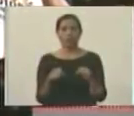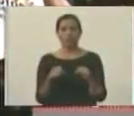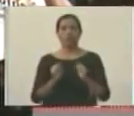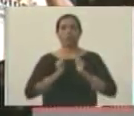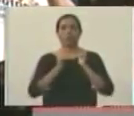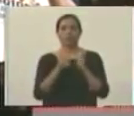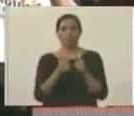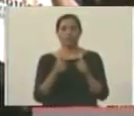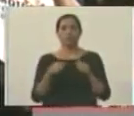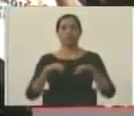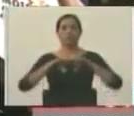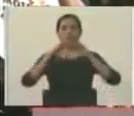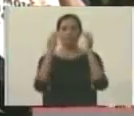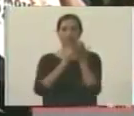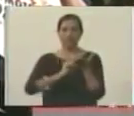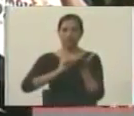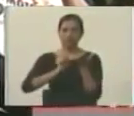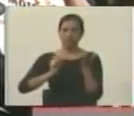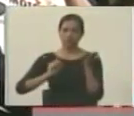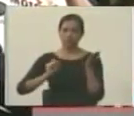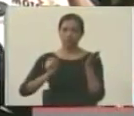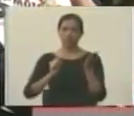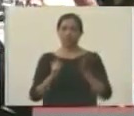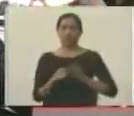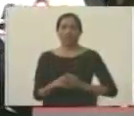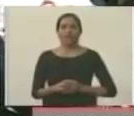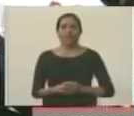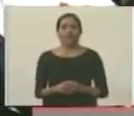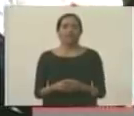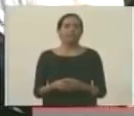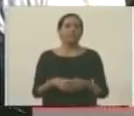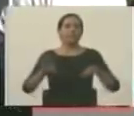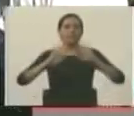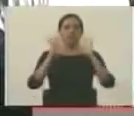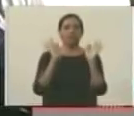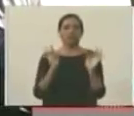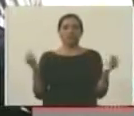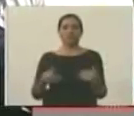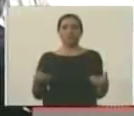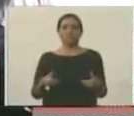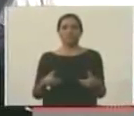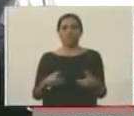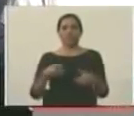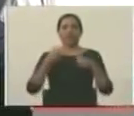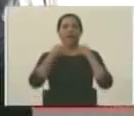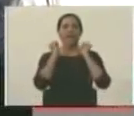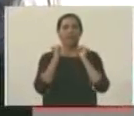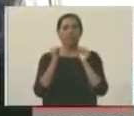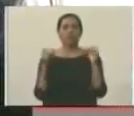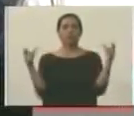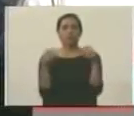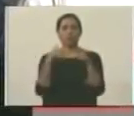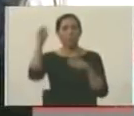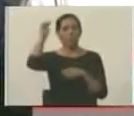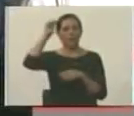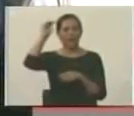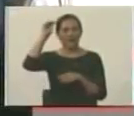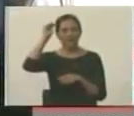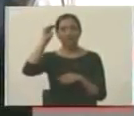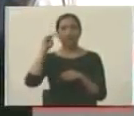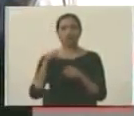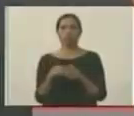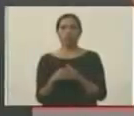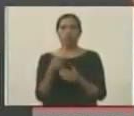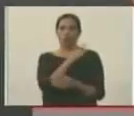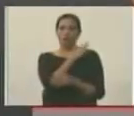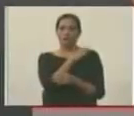clases en la fase de resistencia. Lo que yo le decía a Aristóbulo, Aristóbulo hizo reunión con maestros, con los jefes